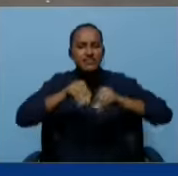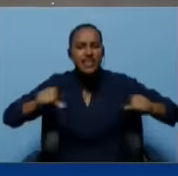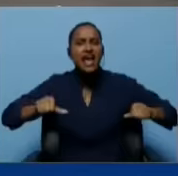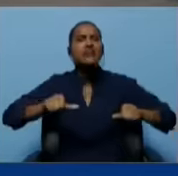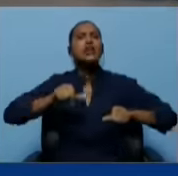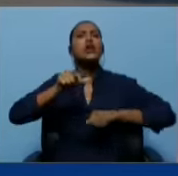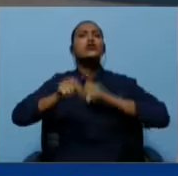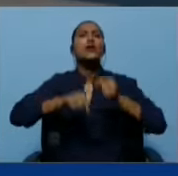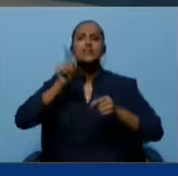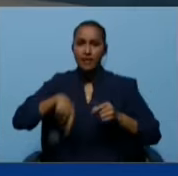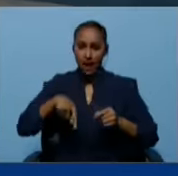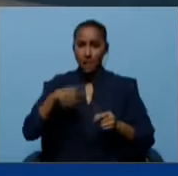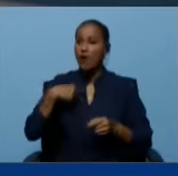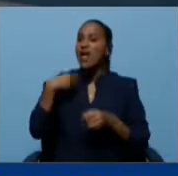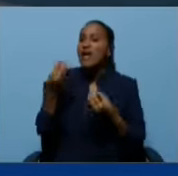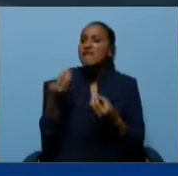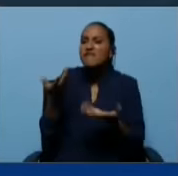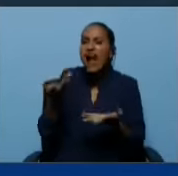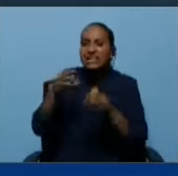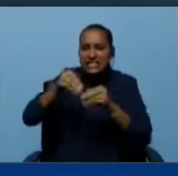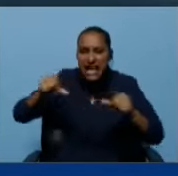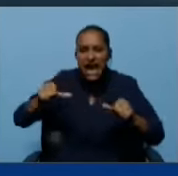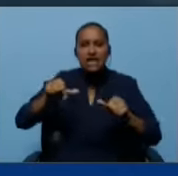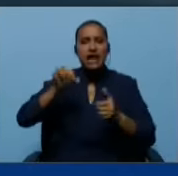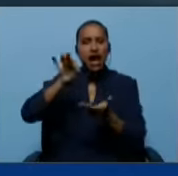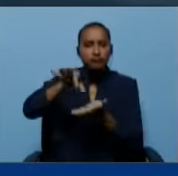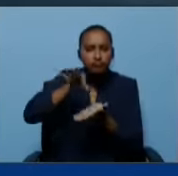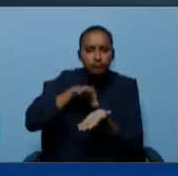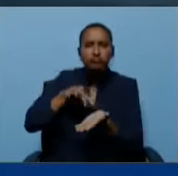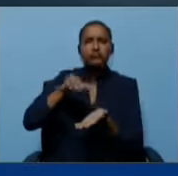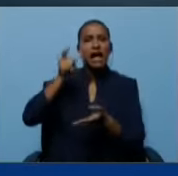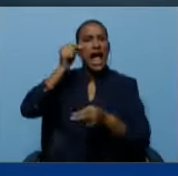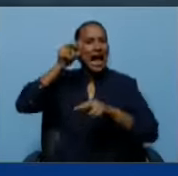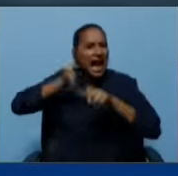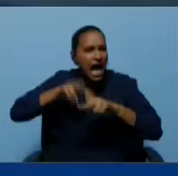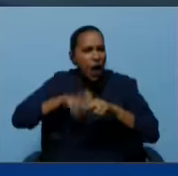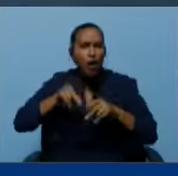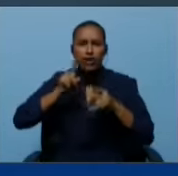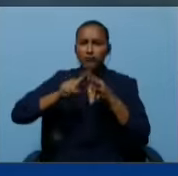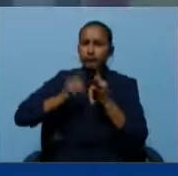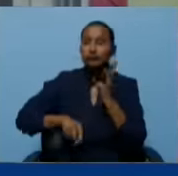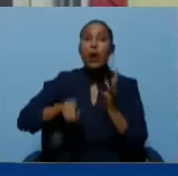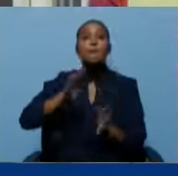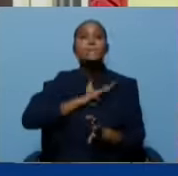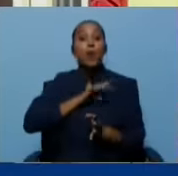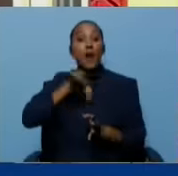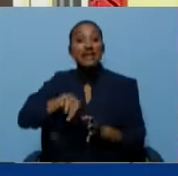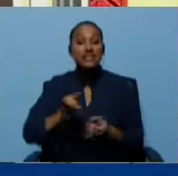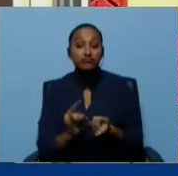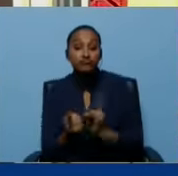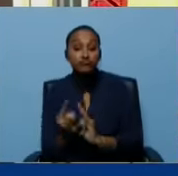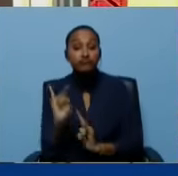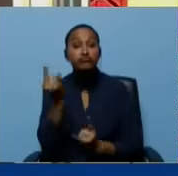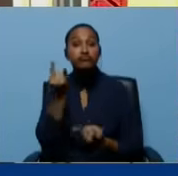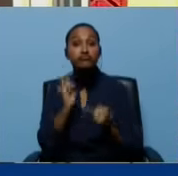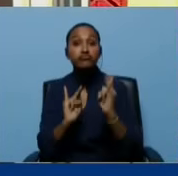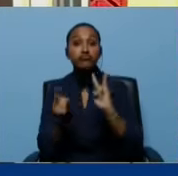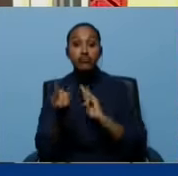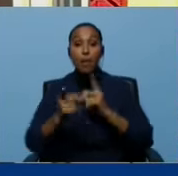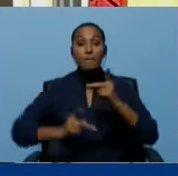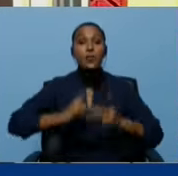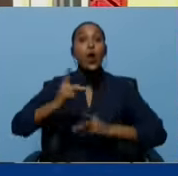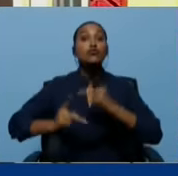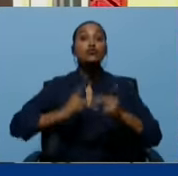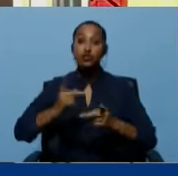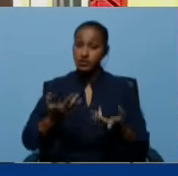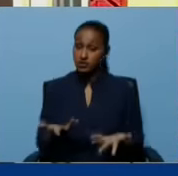Otro cheque, compre caraota. ¿Qué hace falta? No, no, todo producido en la tierra venezolana. Inclusive yo invito,